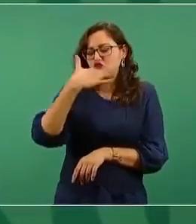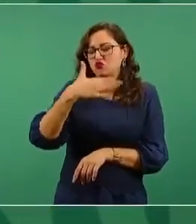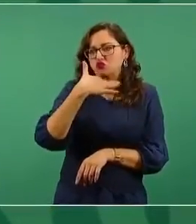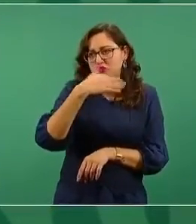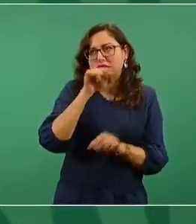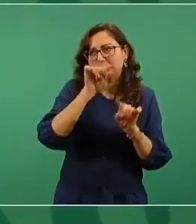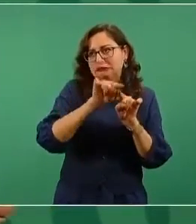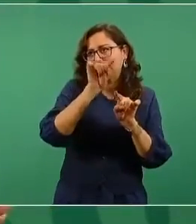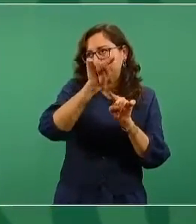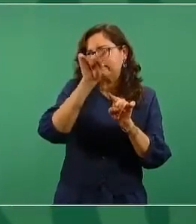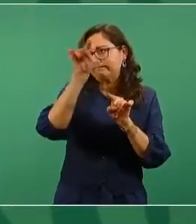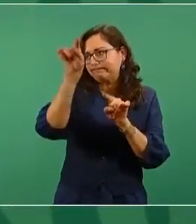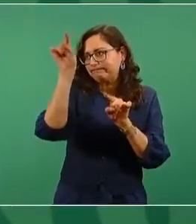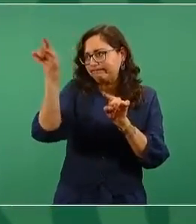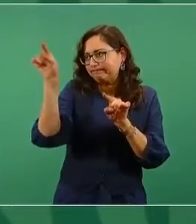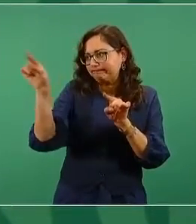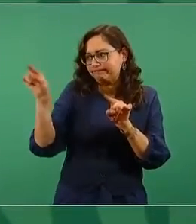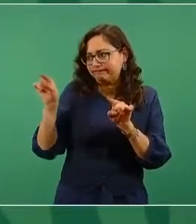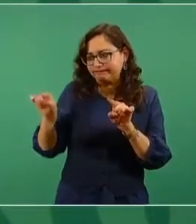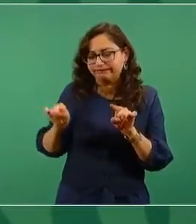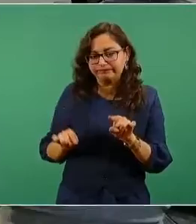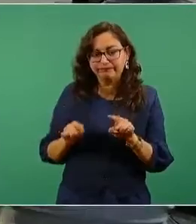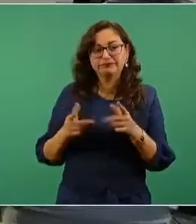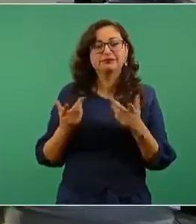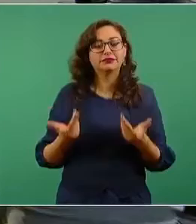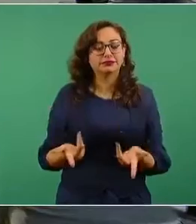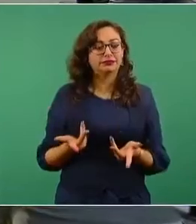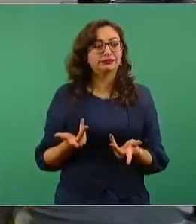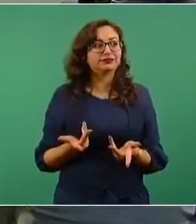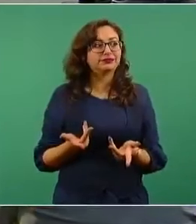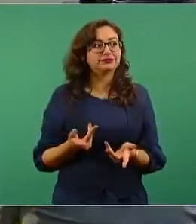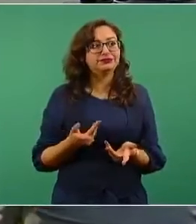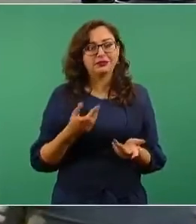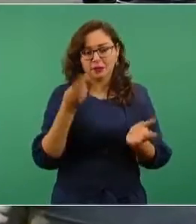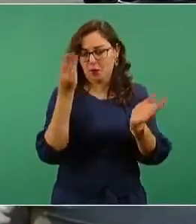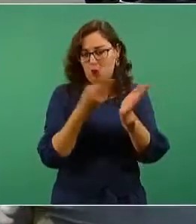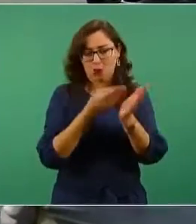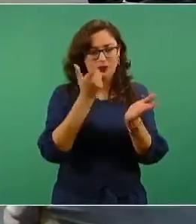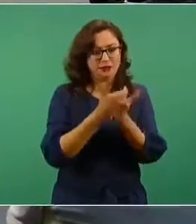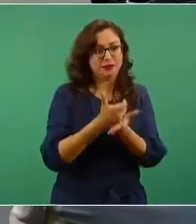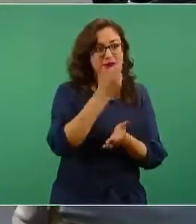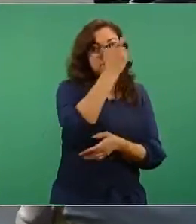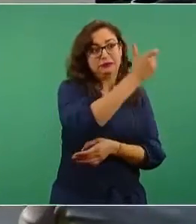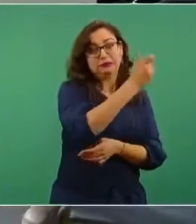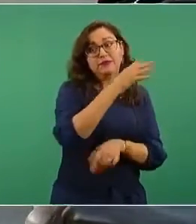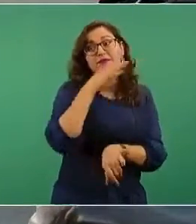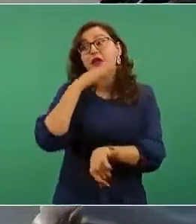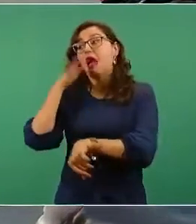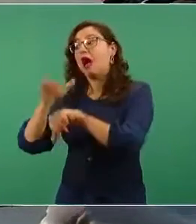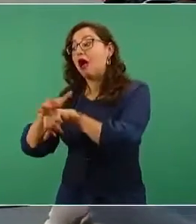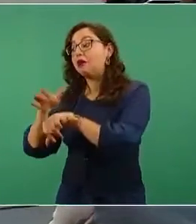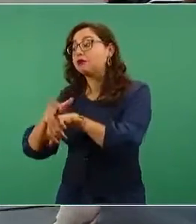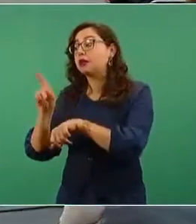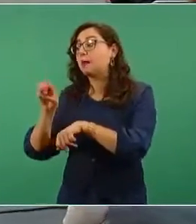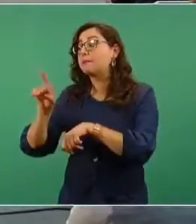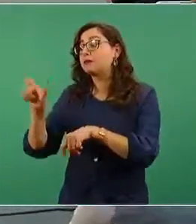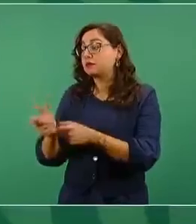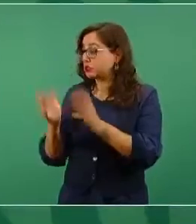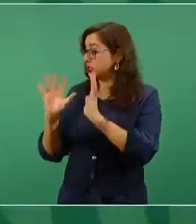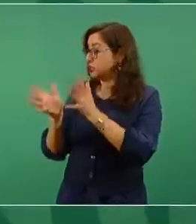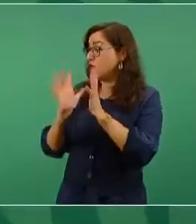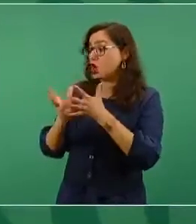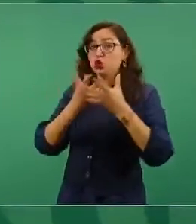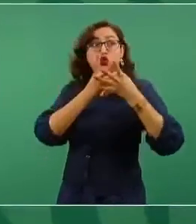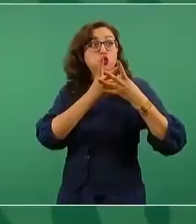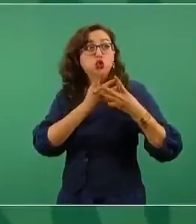le mandan un escrito al director de Pemex diciendo ya nos arreglamos, y el director de Pemex